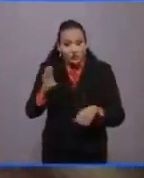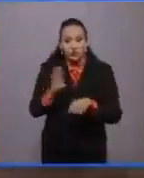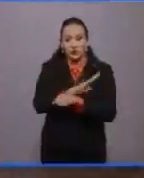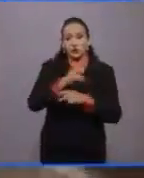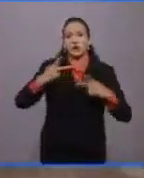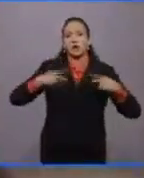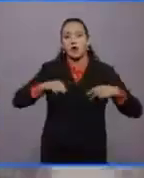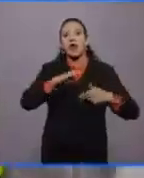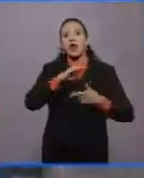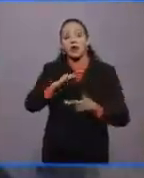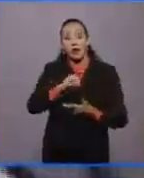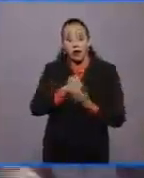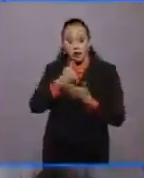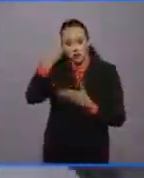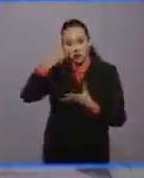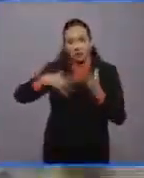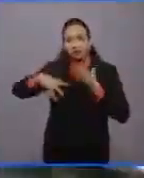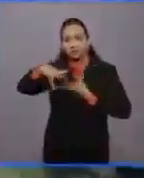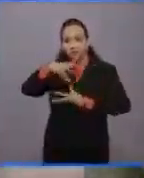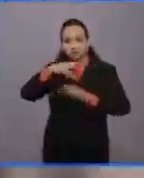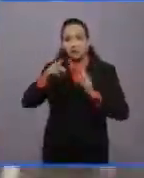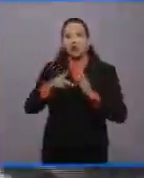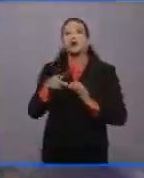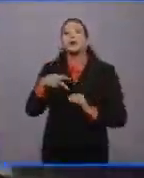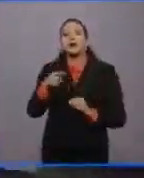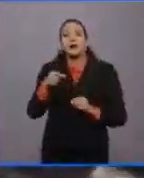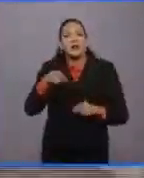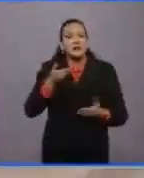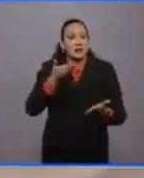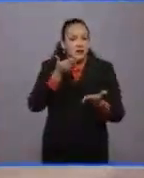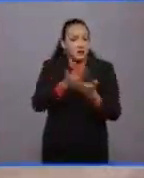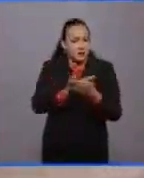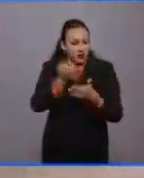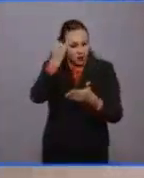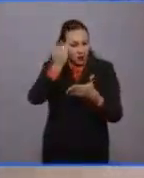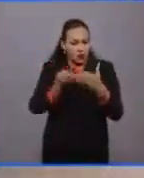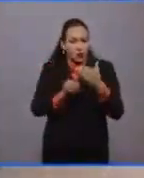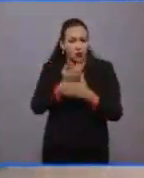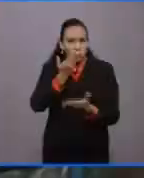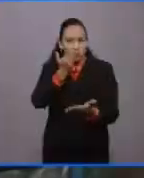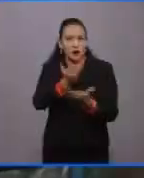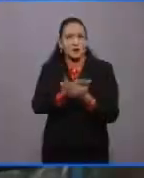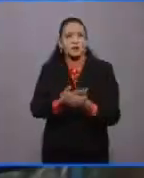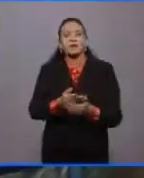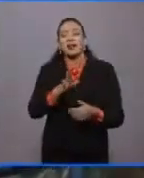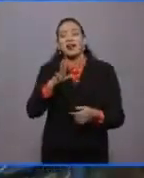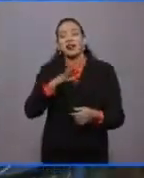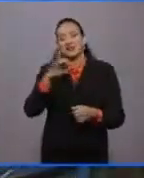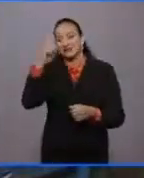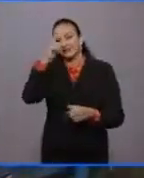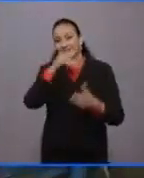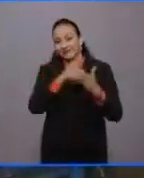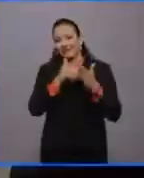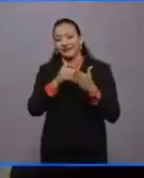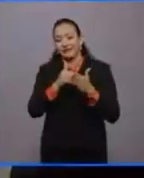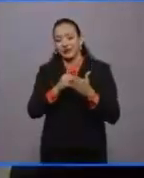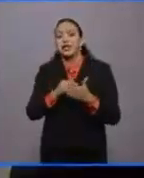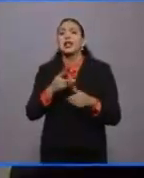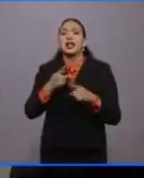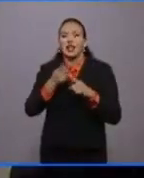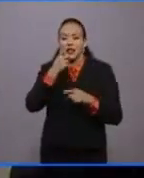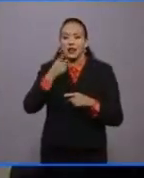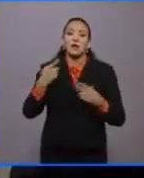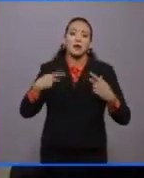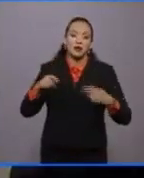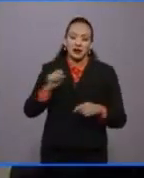a la sostenibilidad. Sin embargo, como una propuesta novedosa, se enfrenta a grandes desafíos, coincidieron